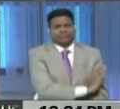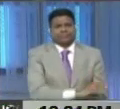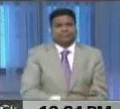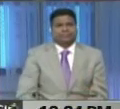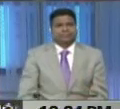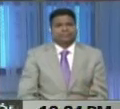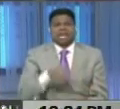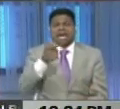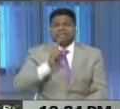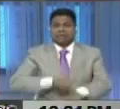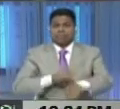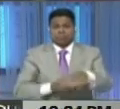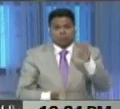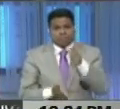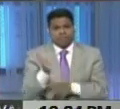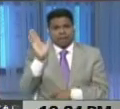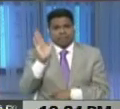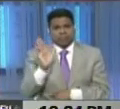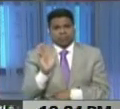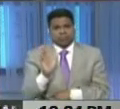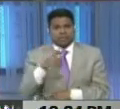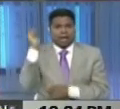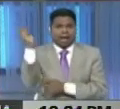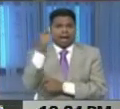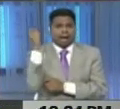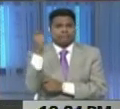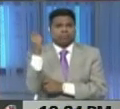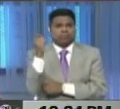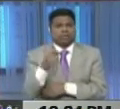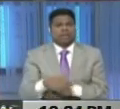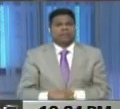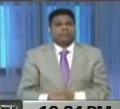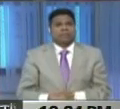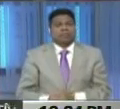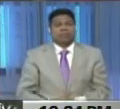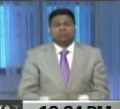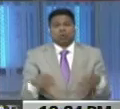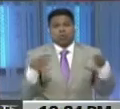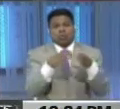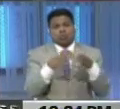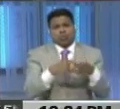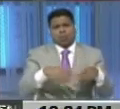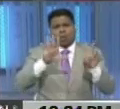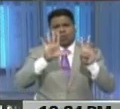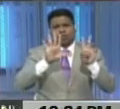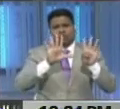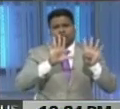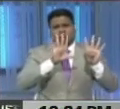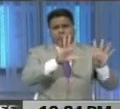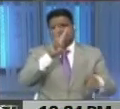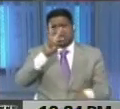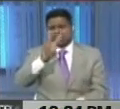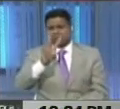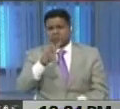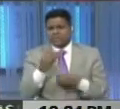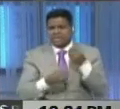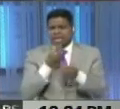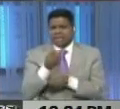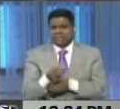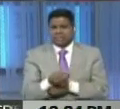mir a esta hora nos trasladamos al Estado apure a la brigada número 92 de Caribe en guasdualito donde se realizó la